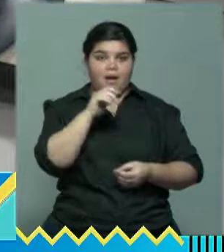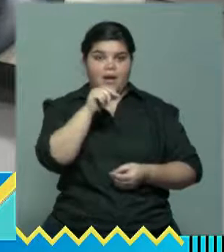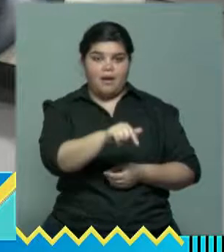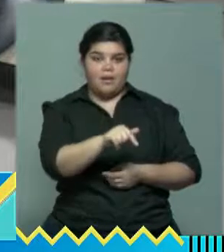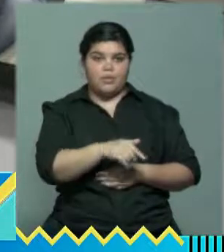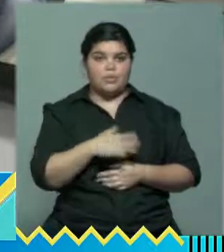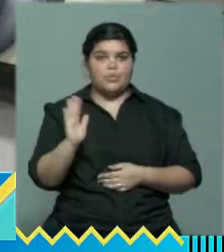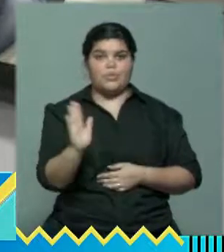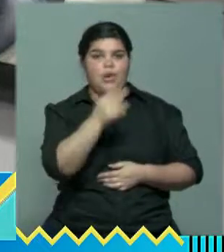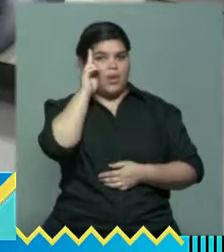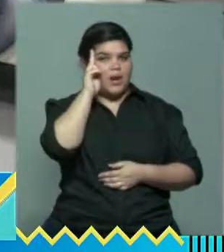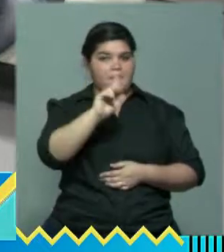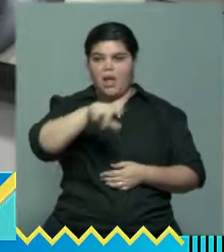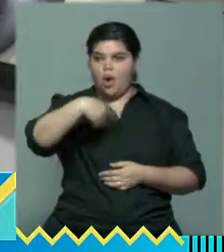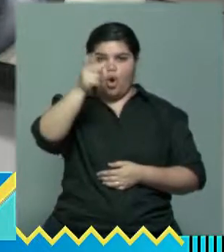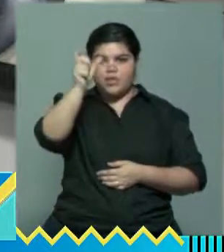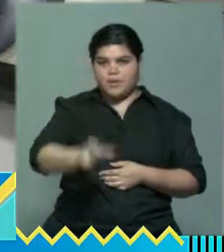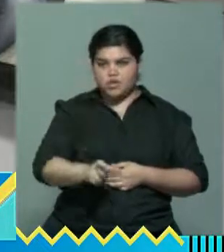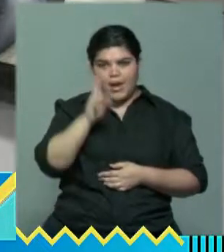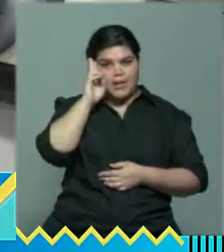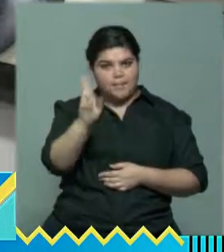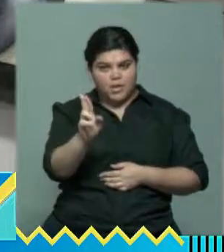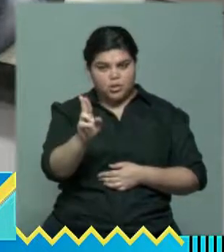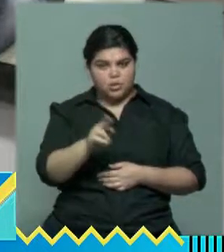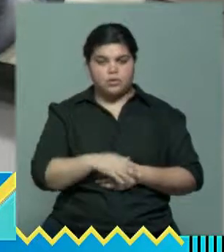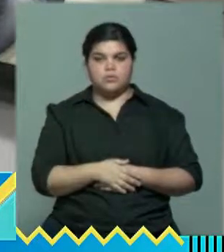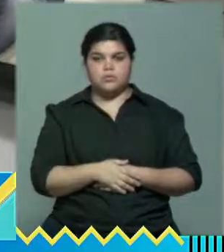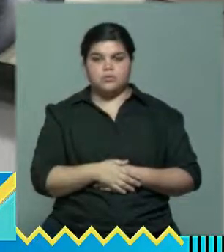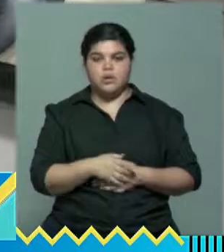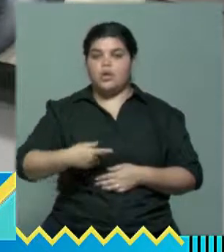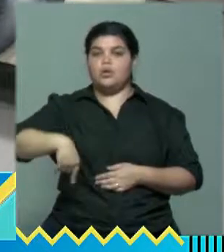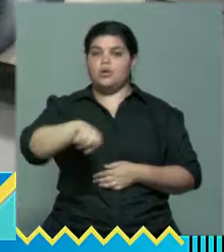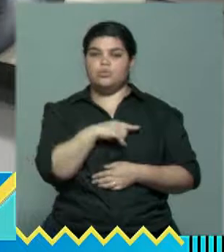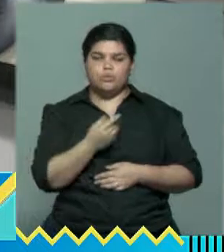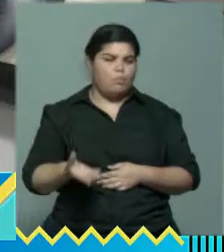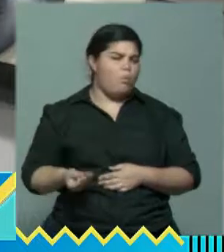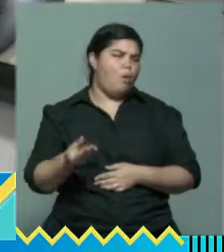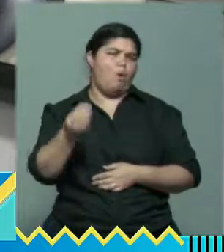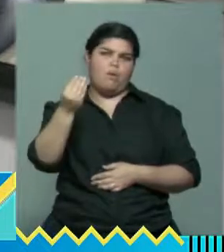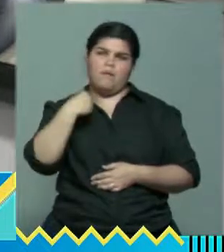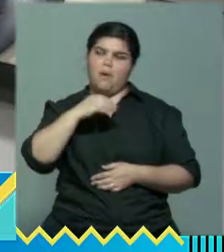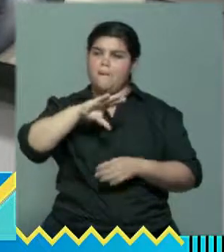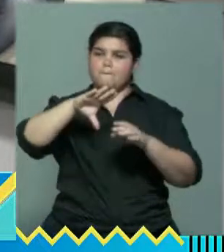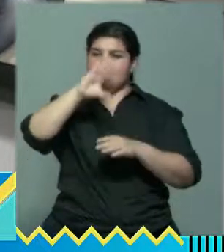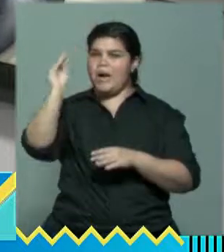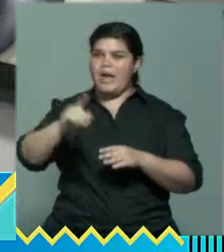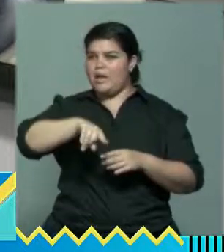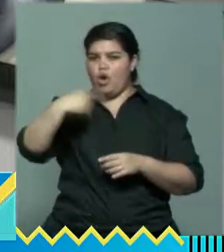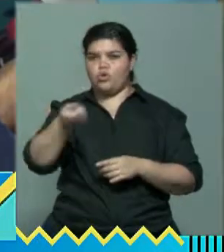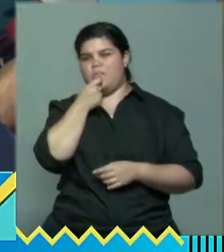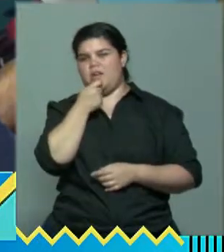debemos respetar a los demás. Nosotros muchas veces cuando viajamos a otro país, o en este caso a